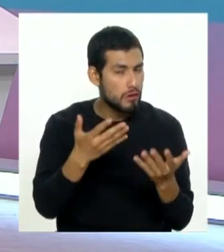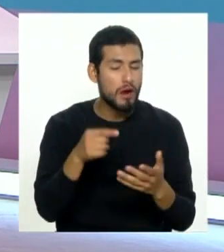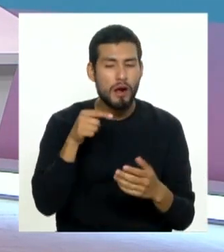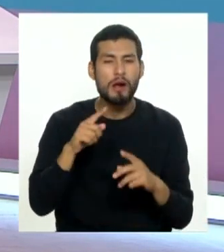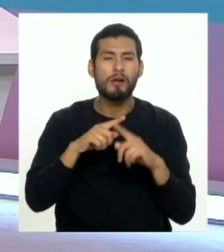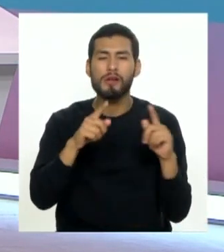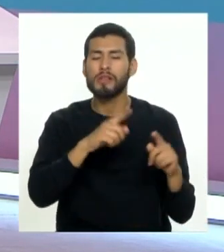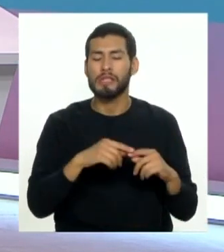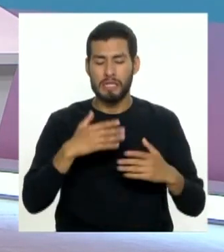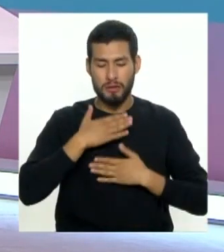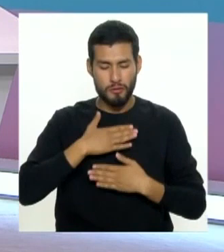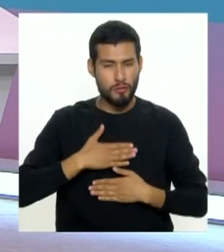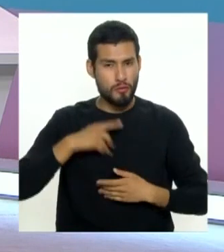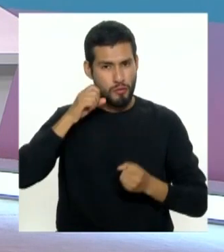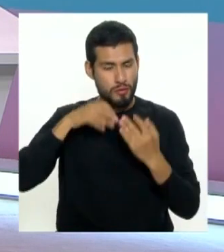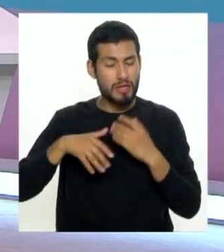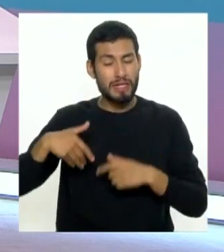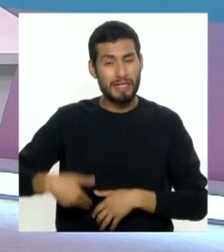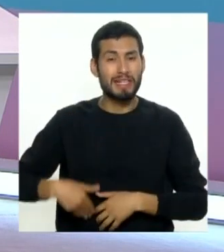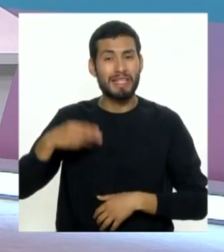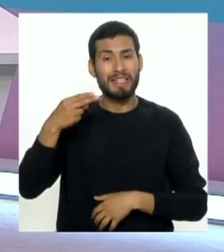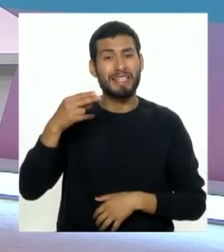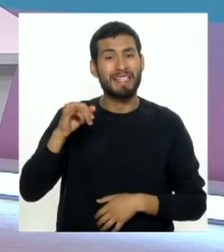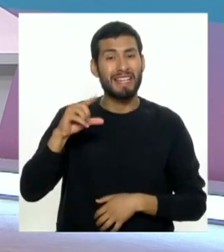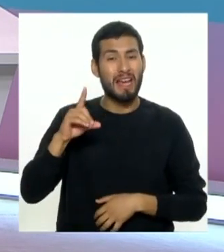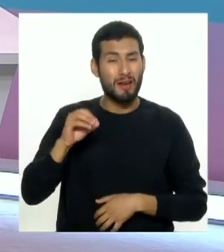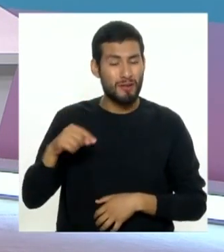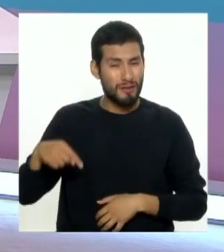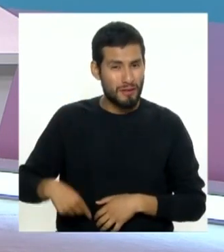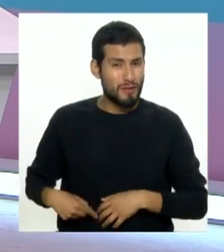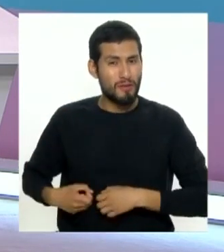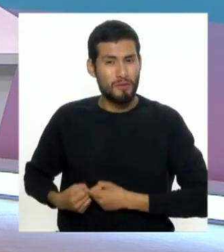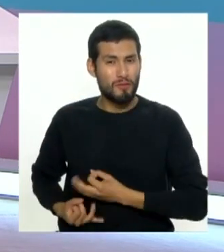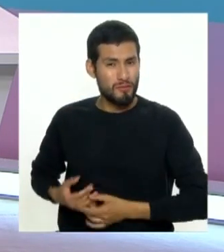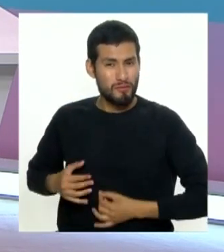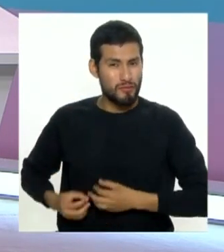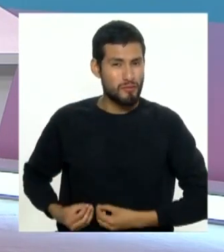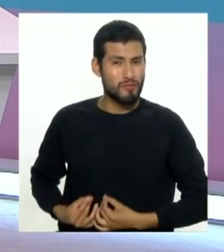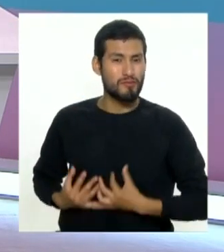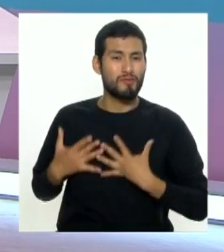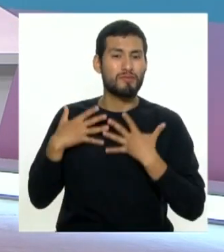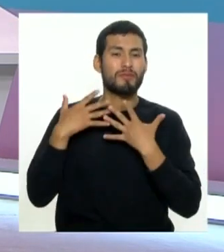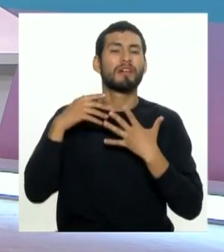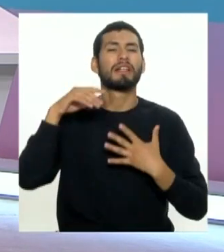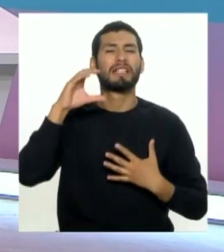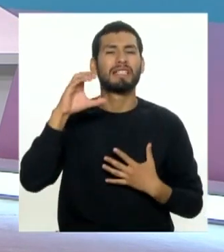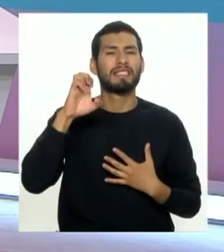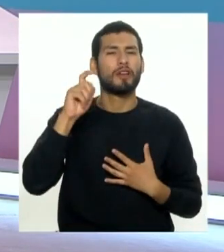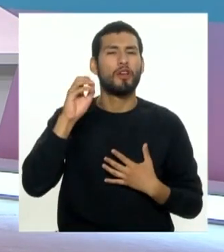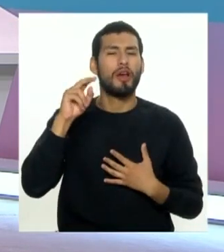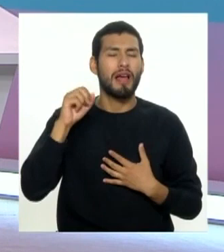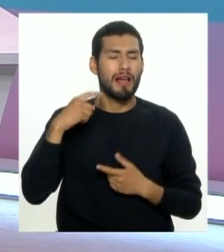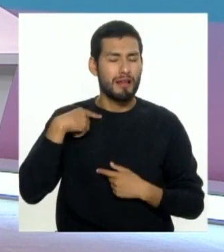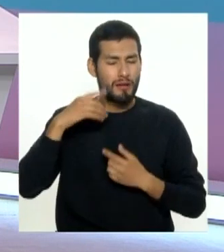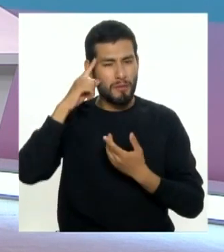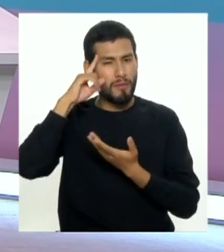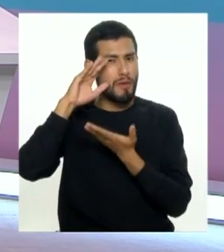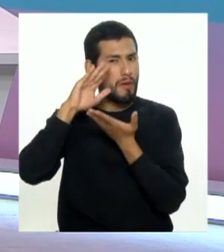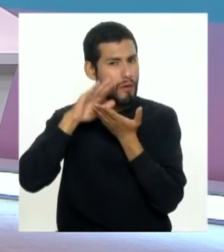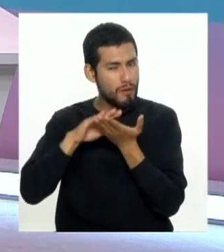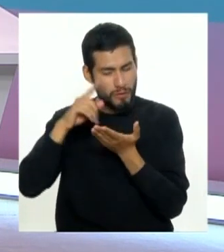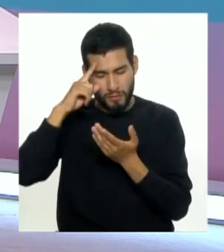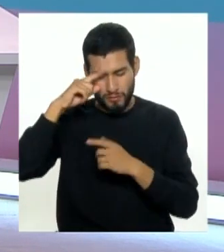vamos a tener en el hígado, por supuesto, que es el que va a empezar a producir estas cetonas que van a ser el sustrato para disminuir